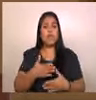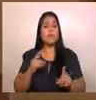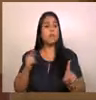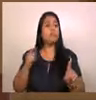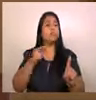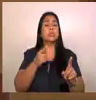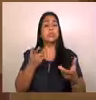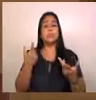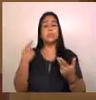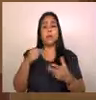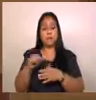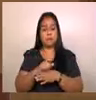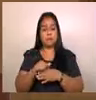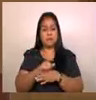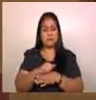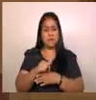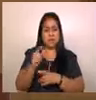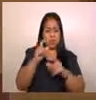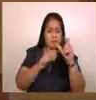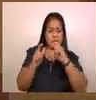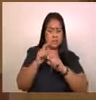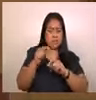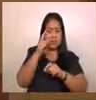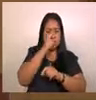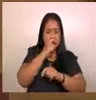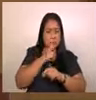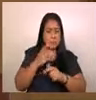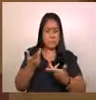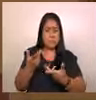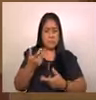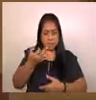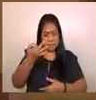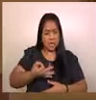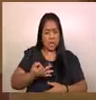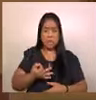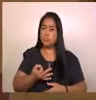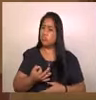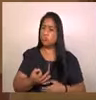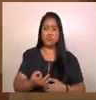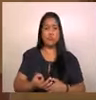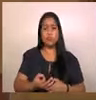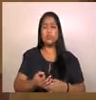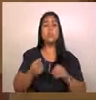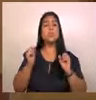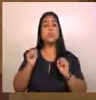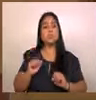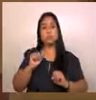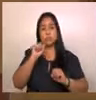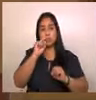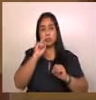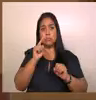ante prácticas comerciales desleales, que se pueda llamar,